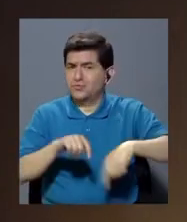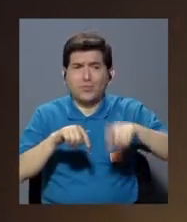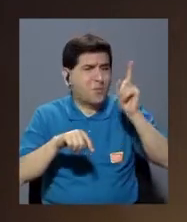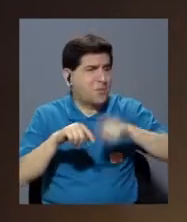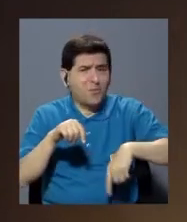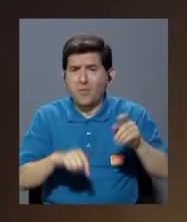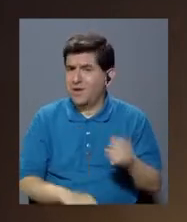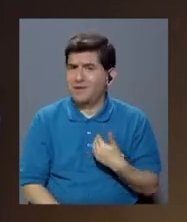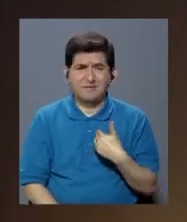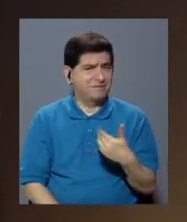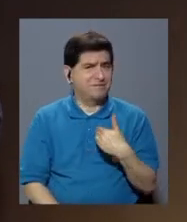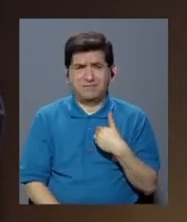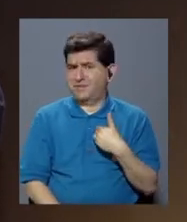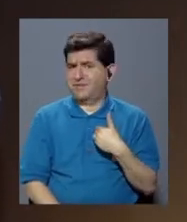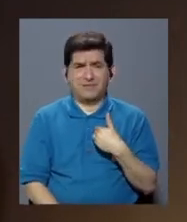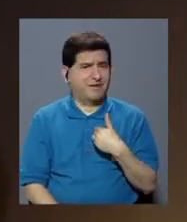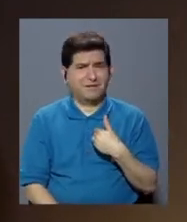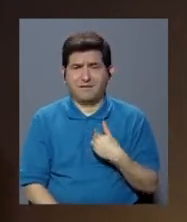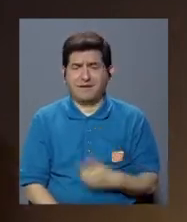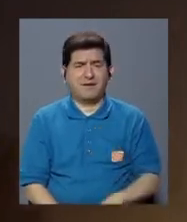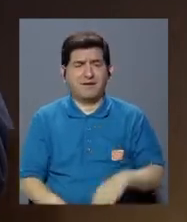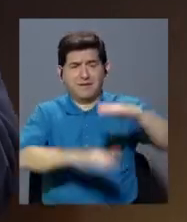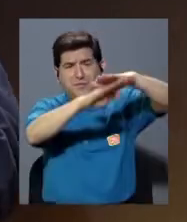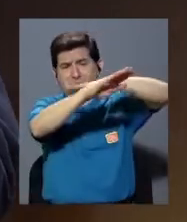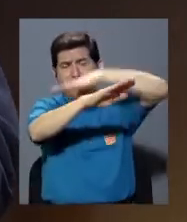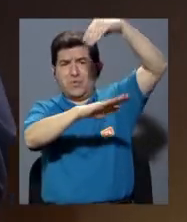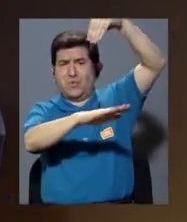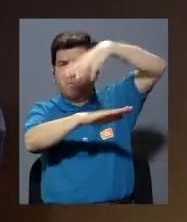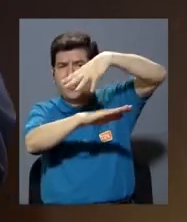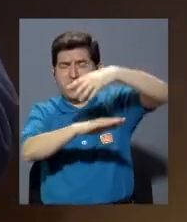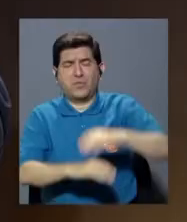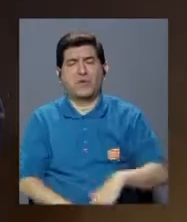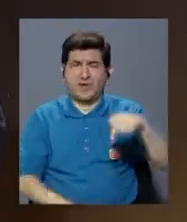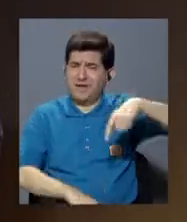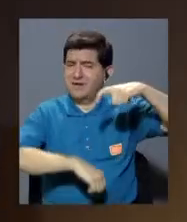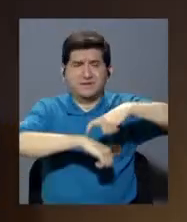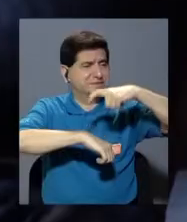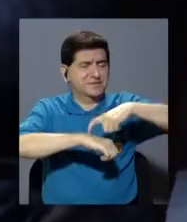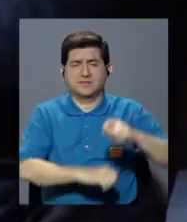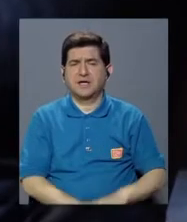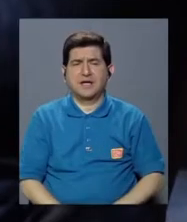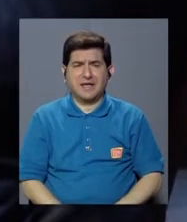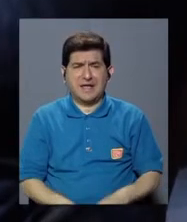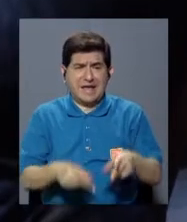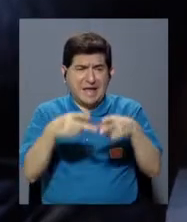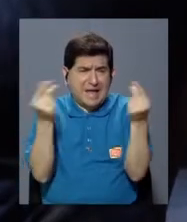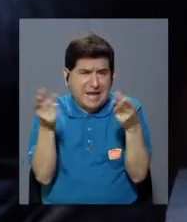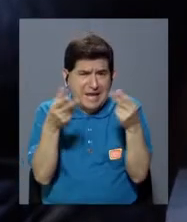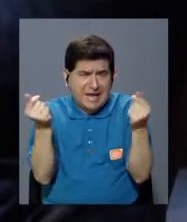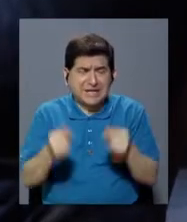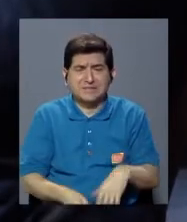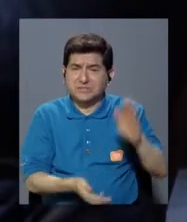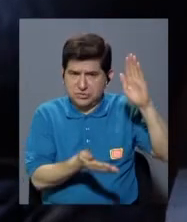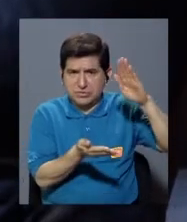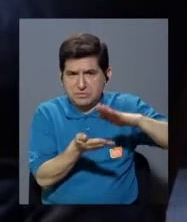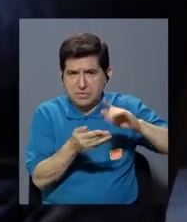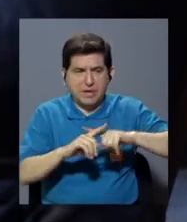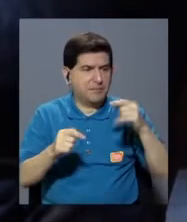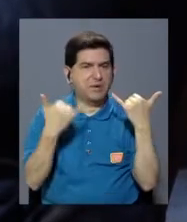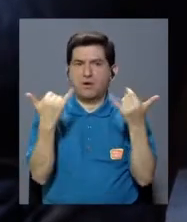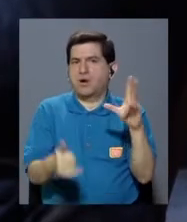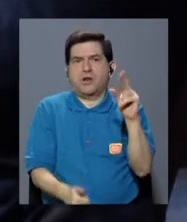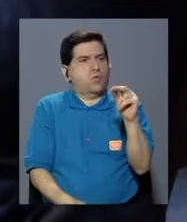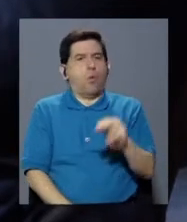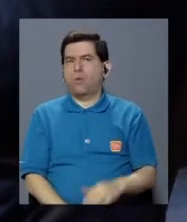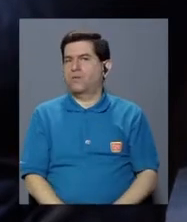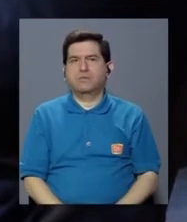no podrían, digamos, tener la instalación solar en este momento. Puede ser que el costo de la instalación solar disminuya, pero en este